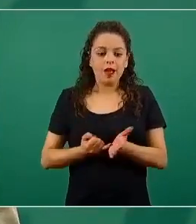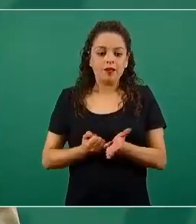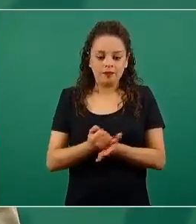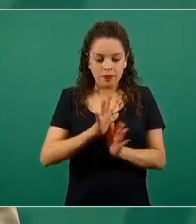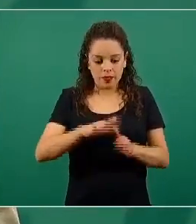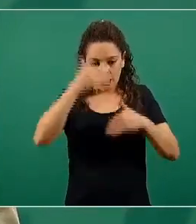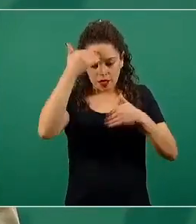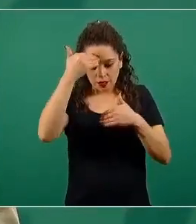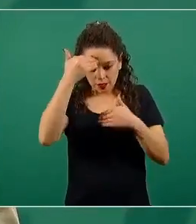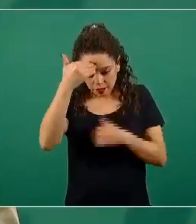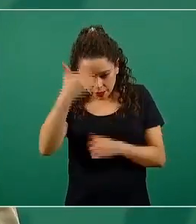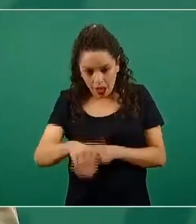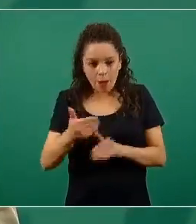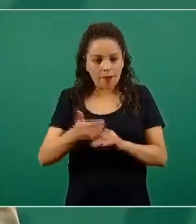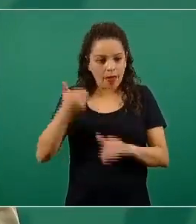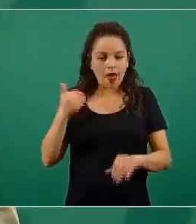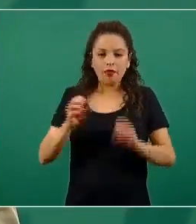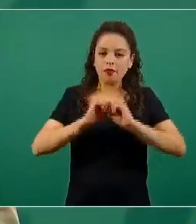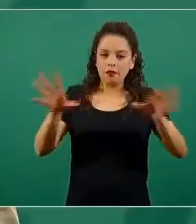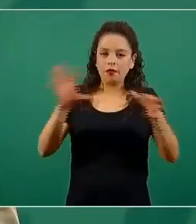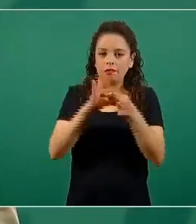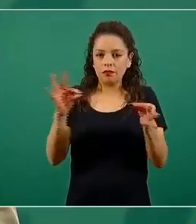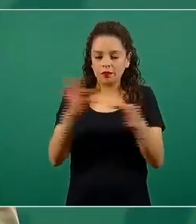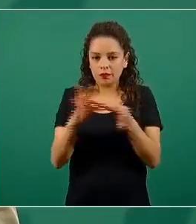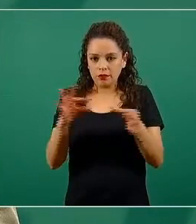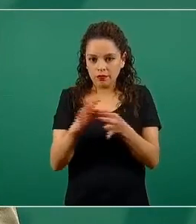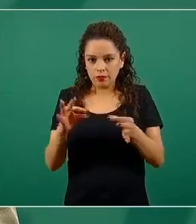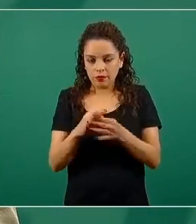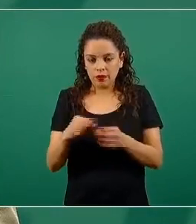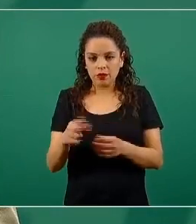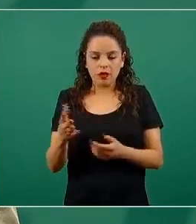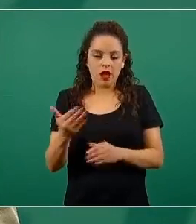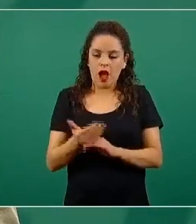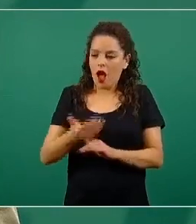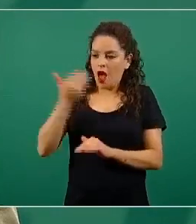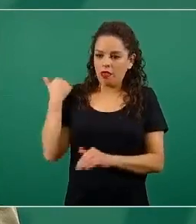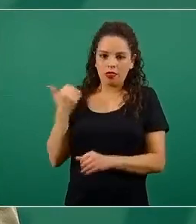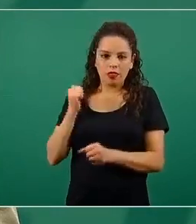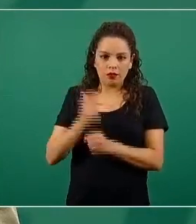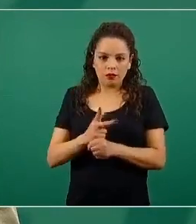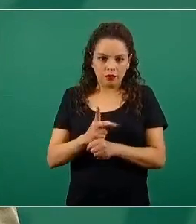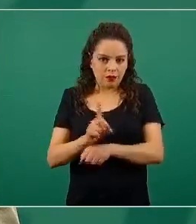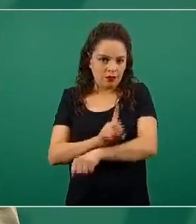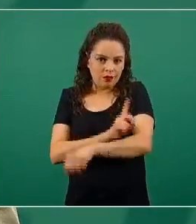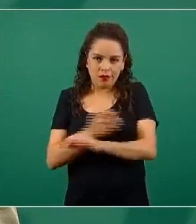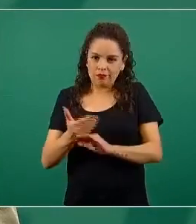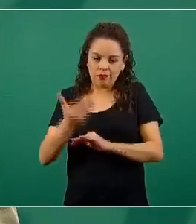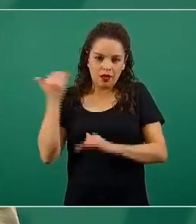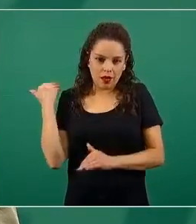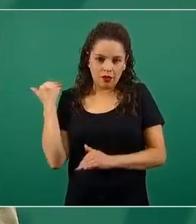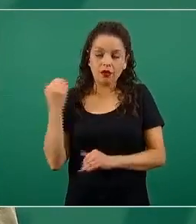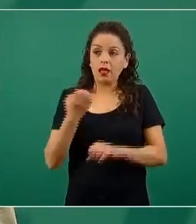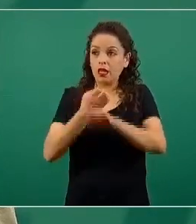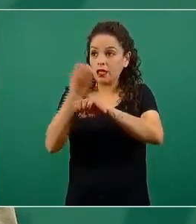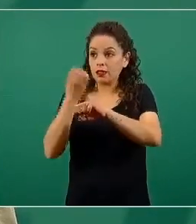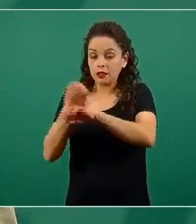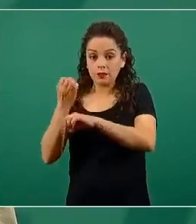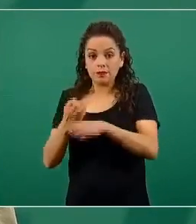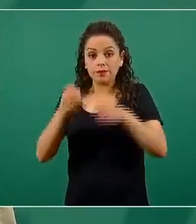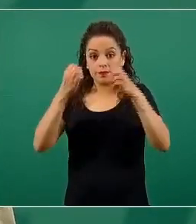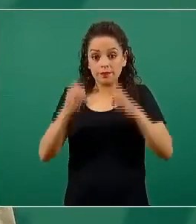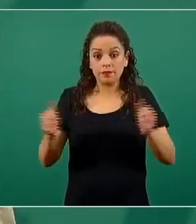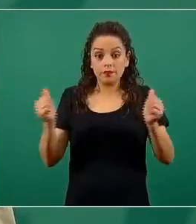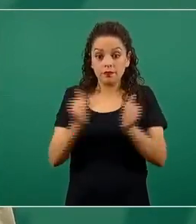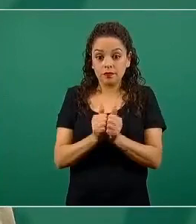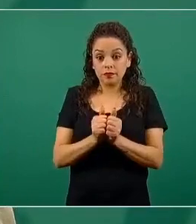había planteado de manera clara desde un inicio que en aquellos estados que estuvieran con